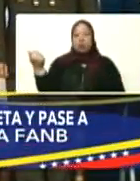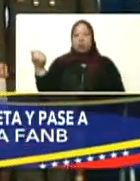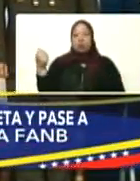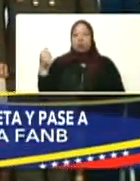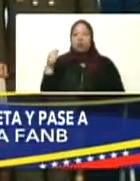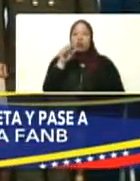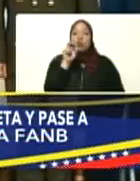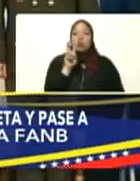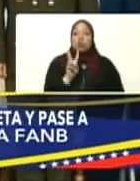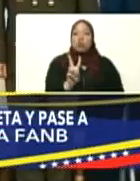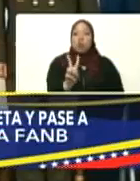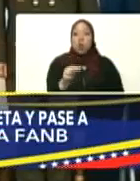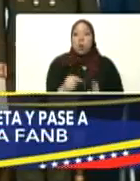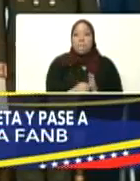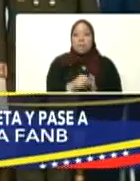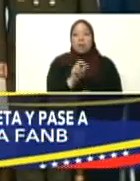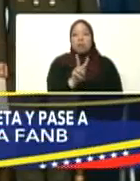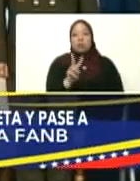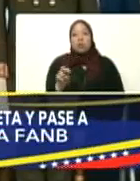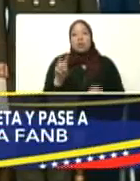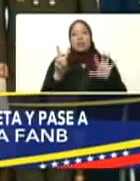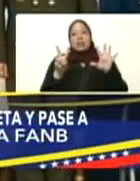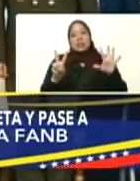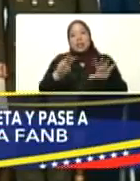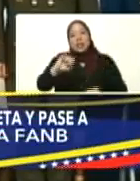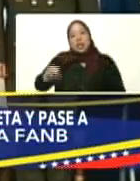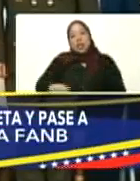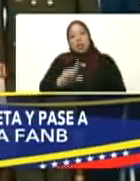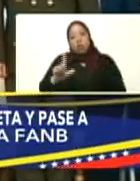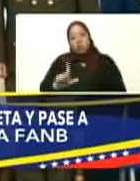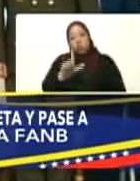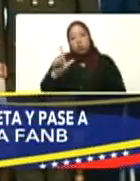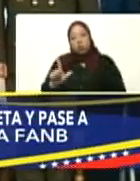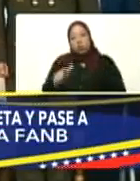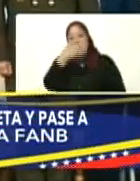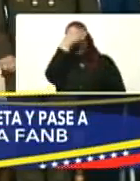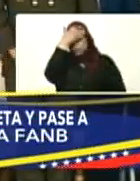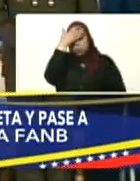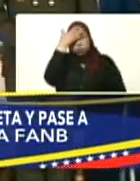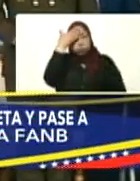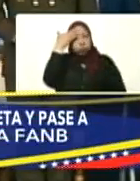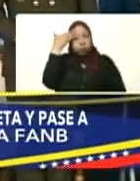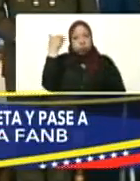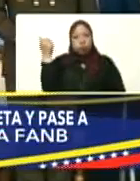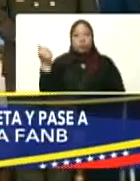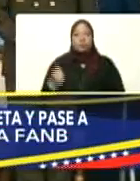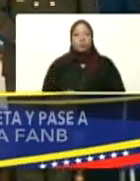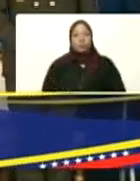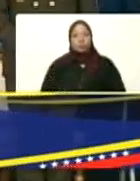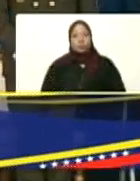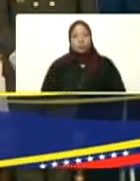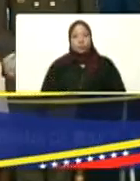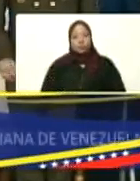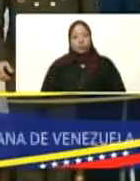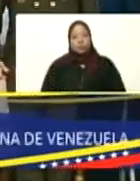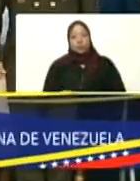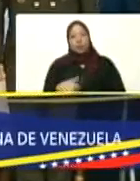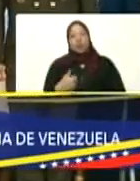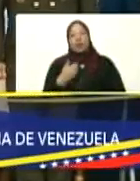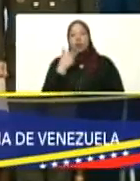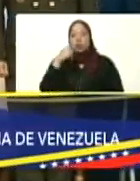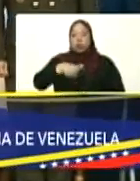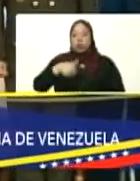2022, 7 de julio, inolvidable este acto. Hoy,